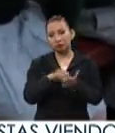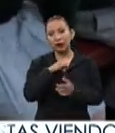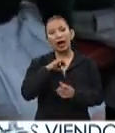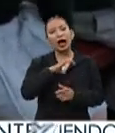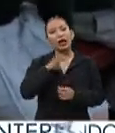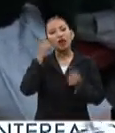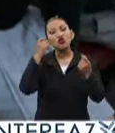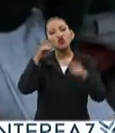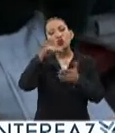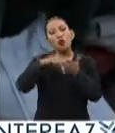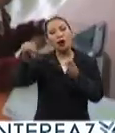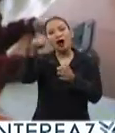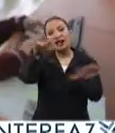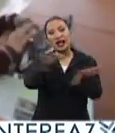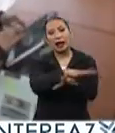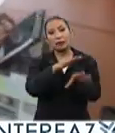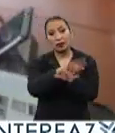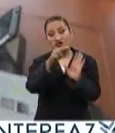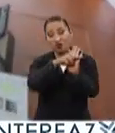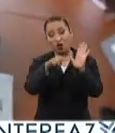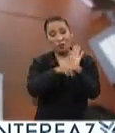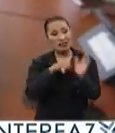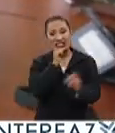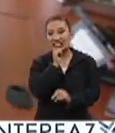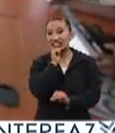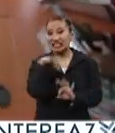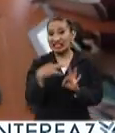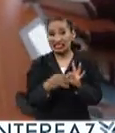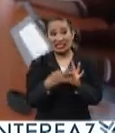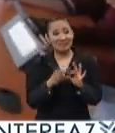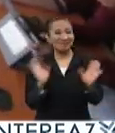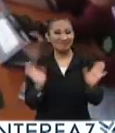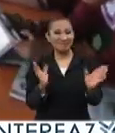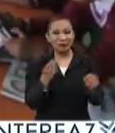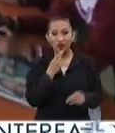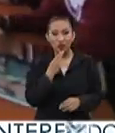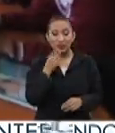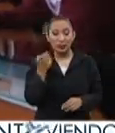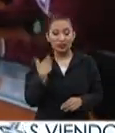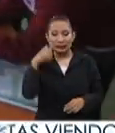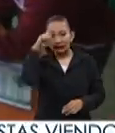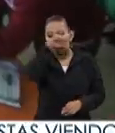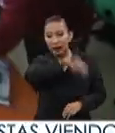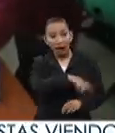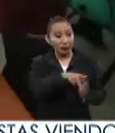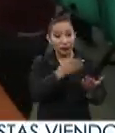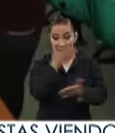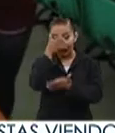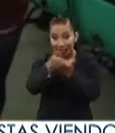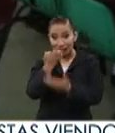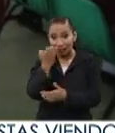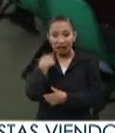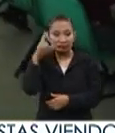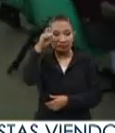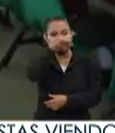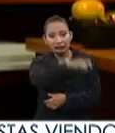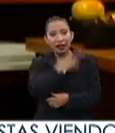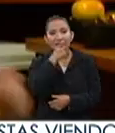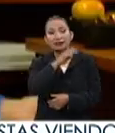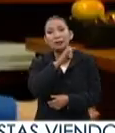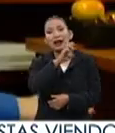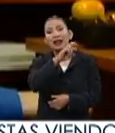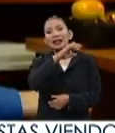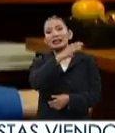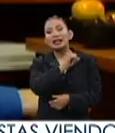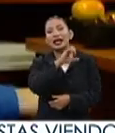sitios en el país donde estos cambios a la normatividad no están siendo aplicados, con lo que se complica su reinserción escolar, asegura